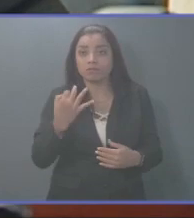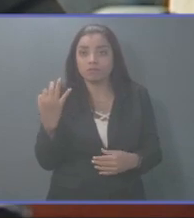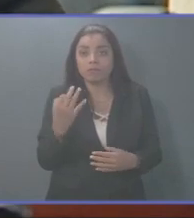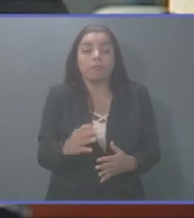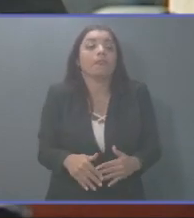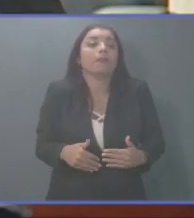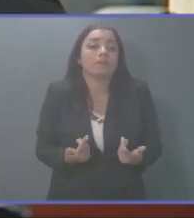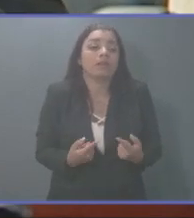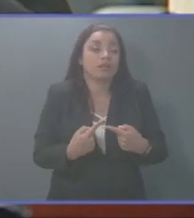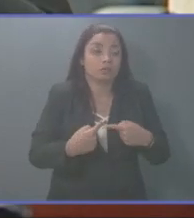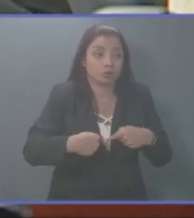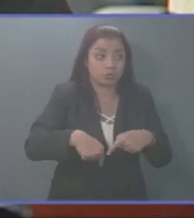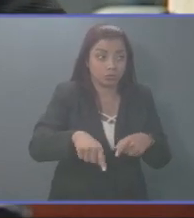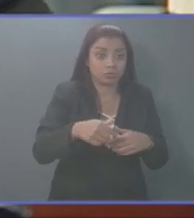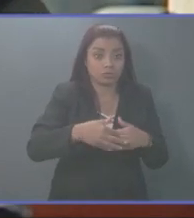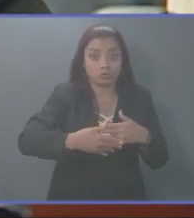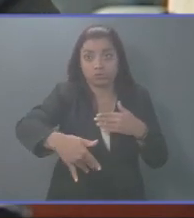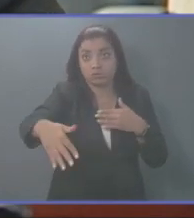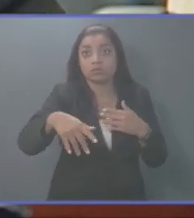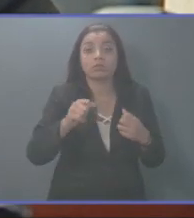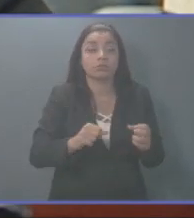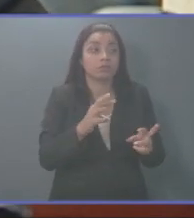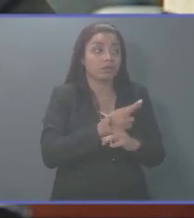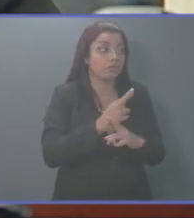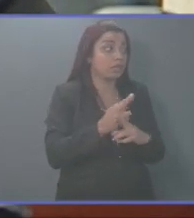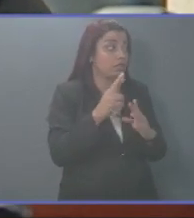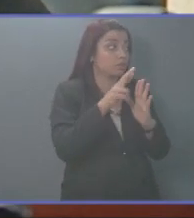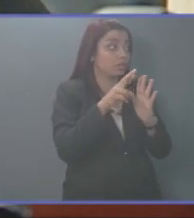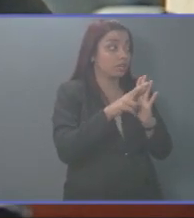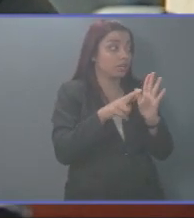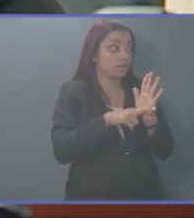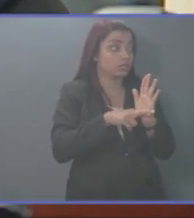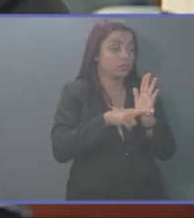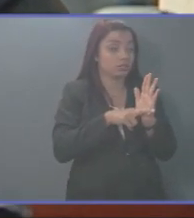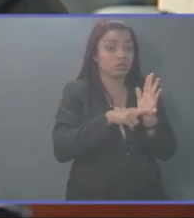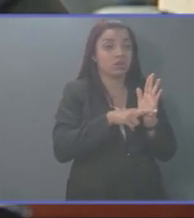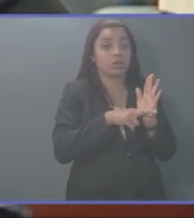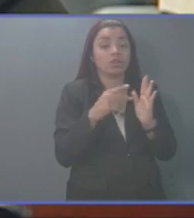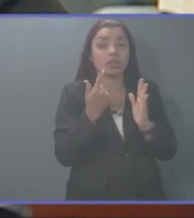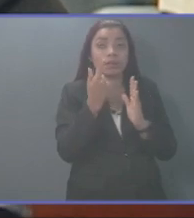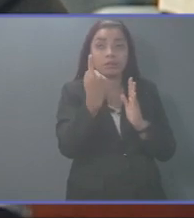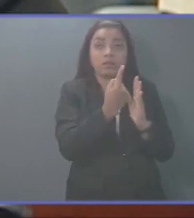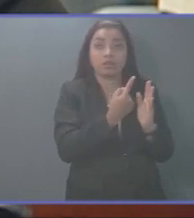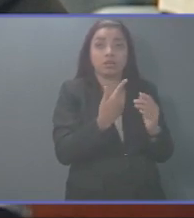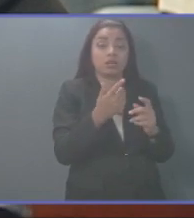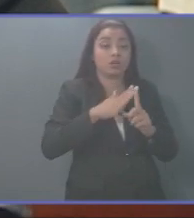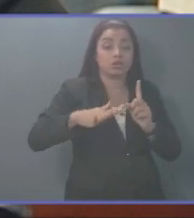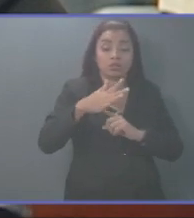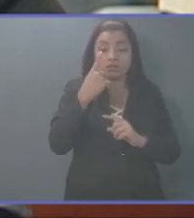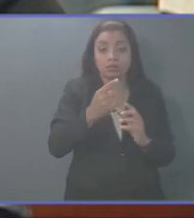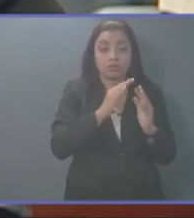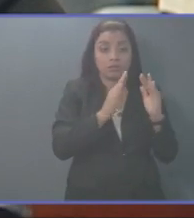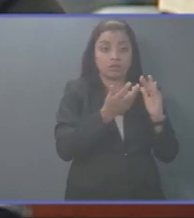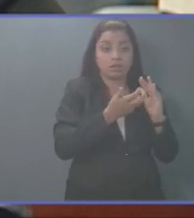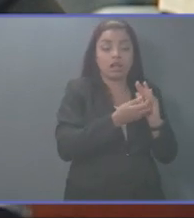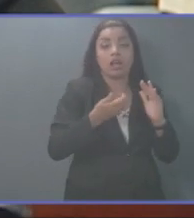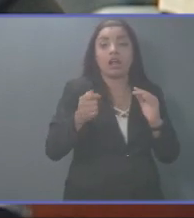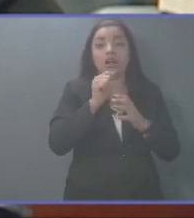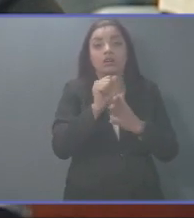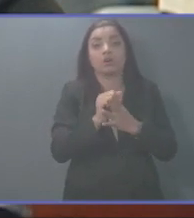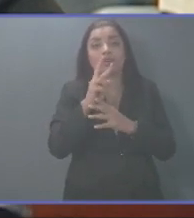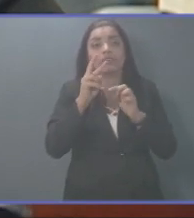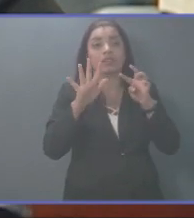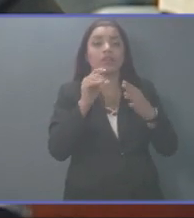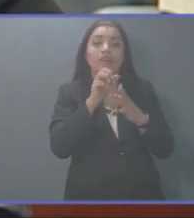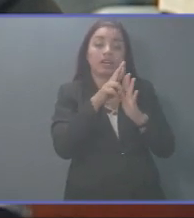su continuación o modificación. Registro único de personas en condición de desplazamiento forzado interno, artículo 29, créase